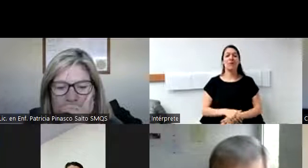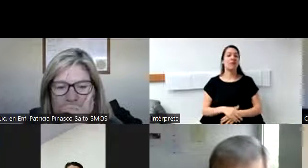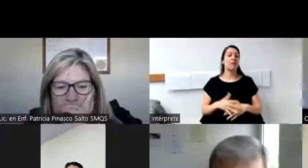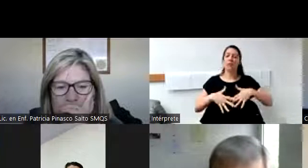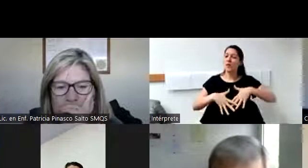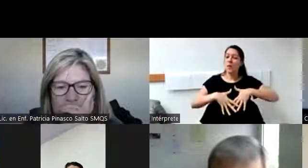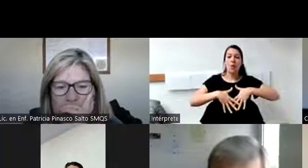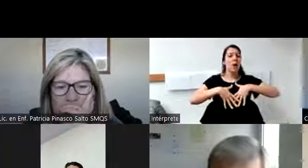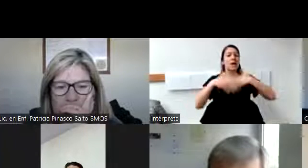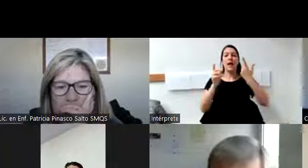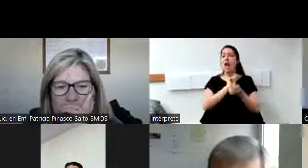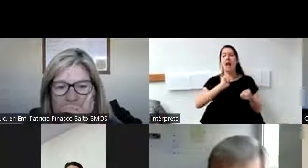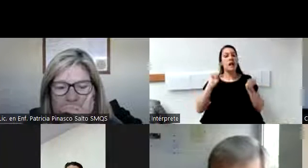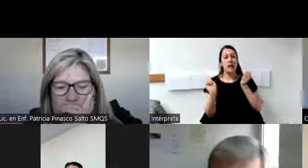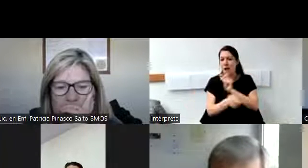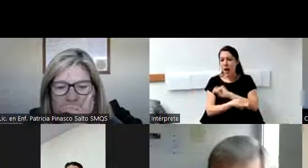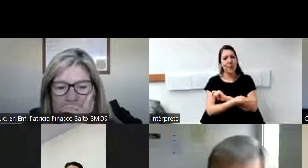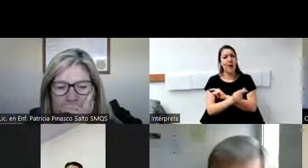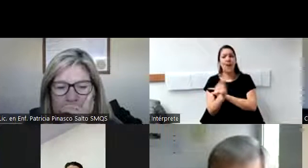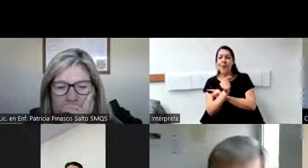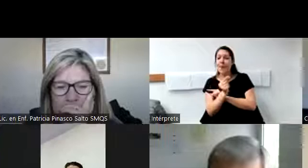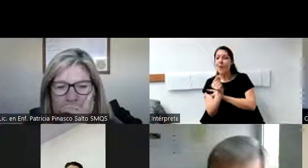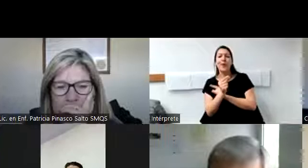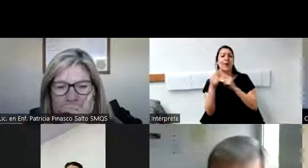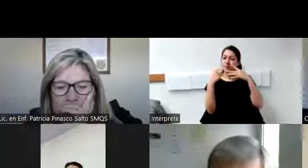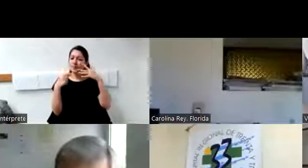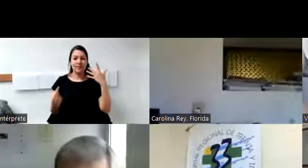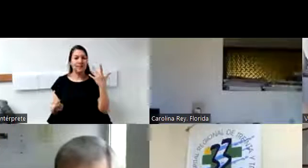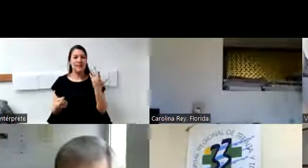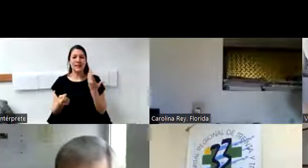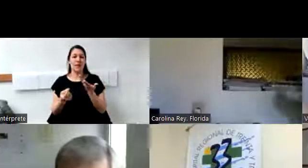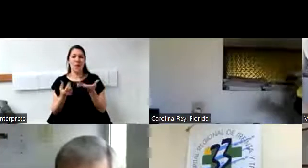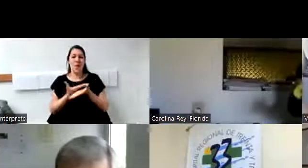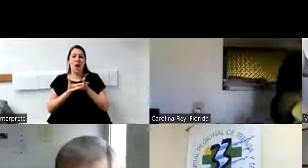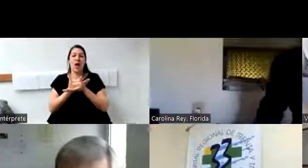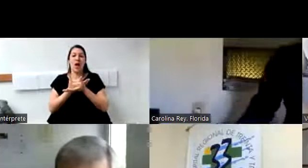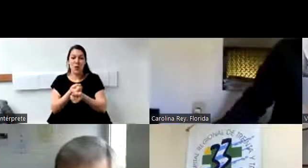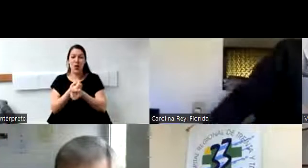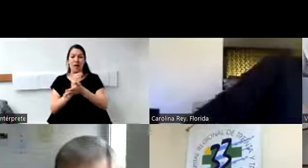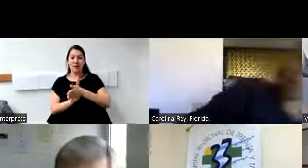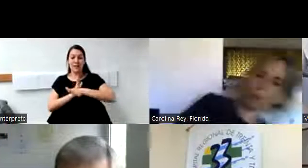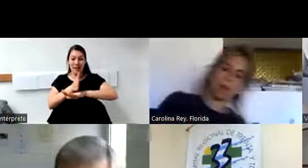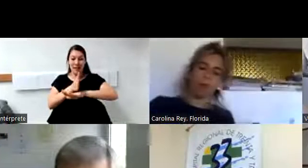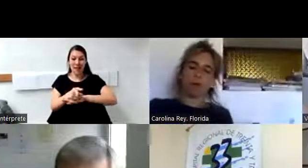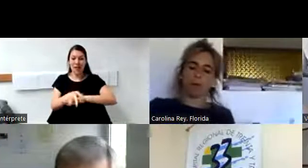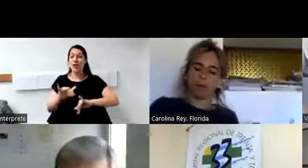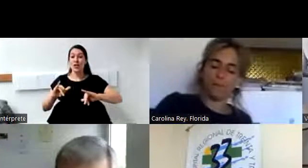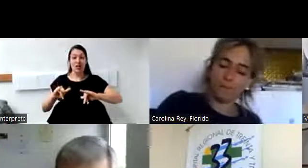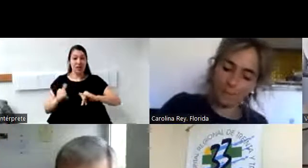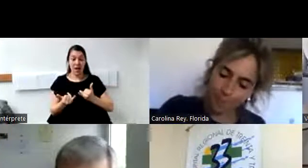haga, bien de la accesibilidad, recuerden que están generando